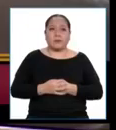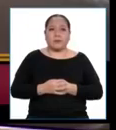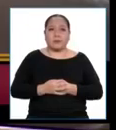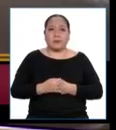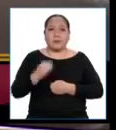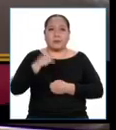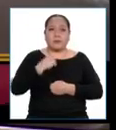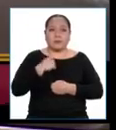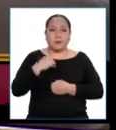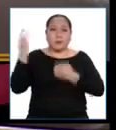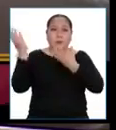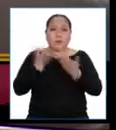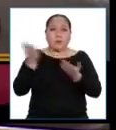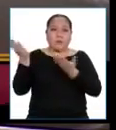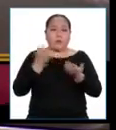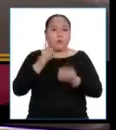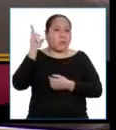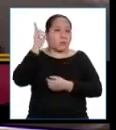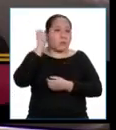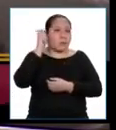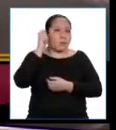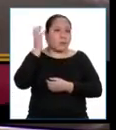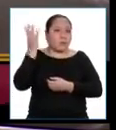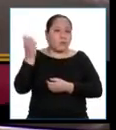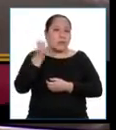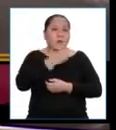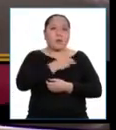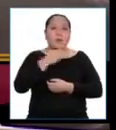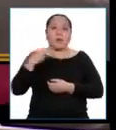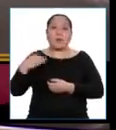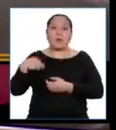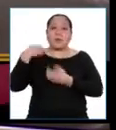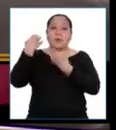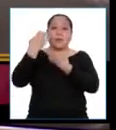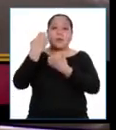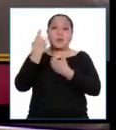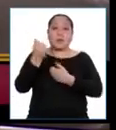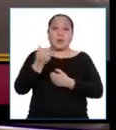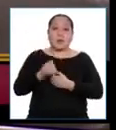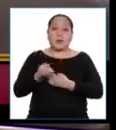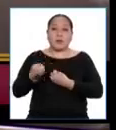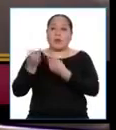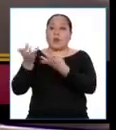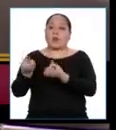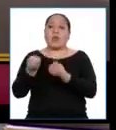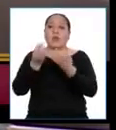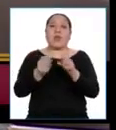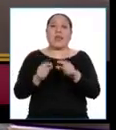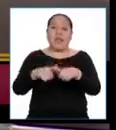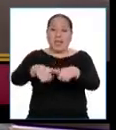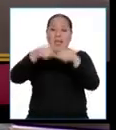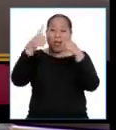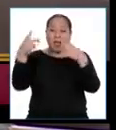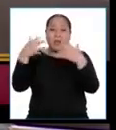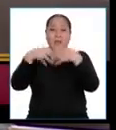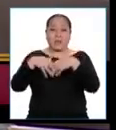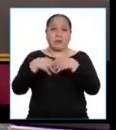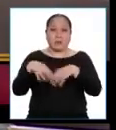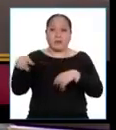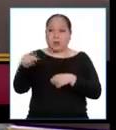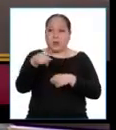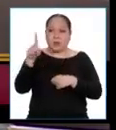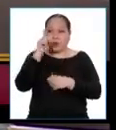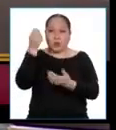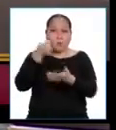Y voy a traer, le escuché a la señorita ministro decir, cuando le dieron a las grandes empresas, que si ellos